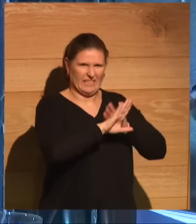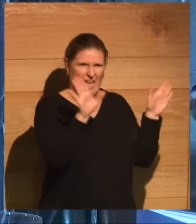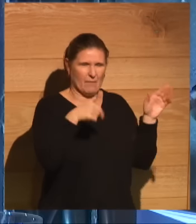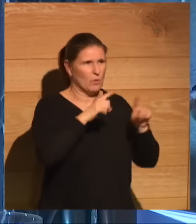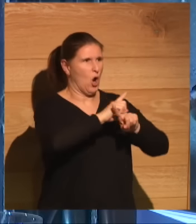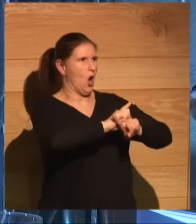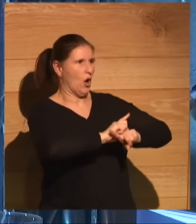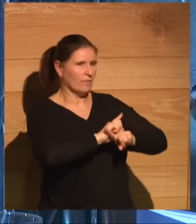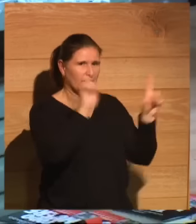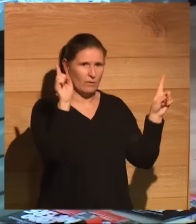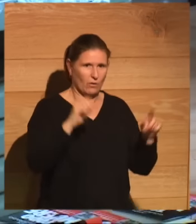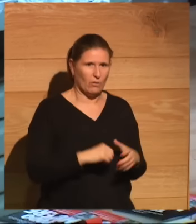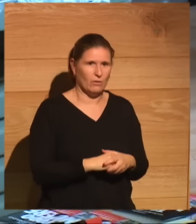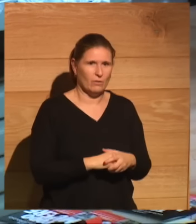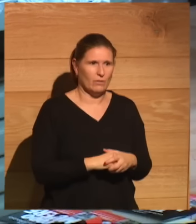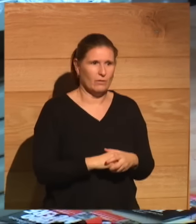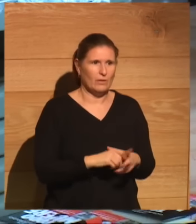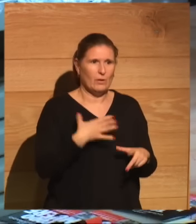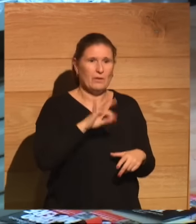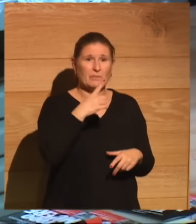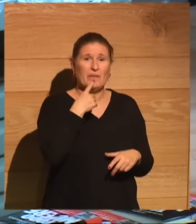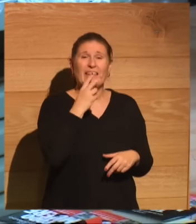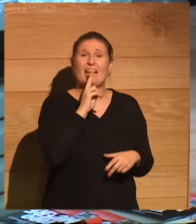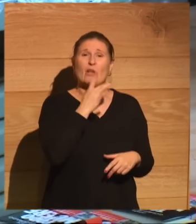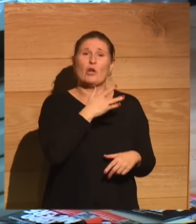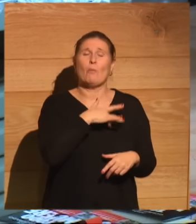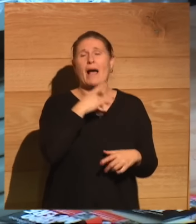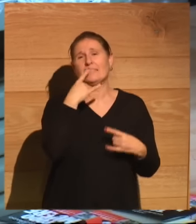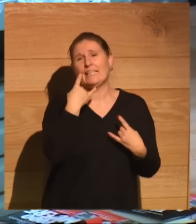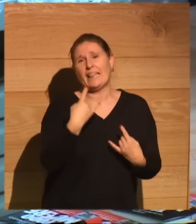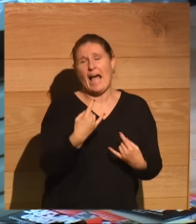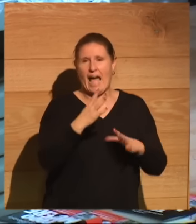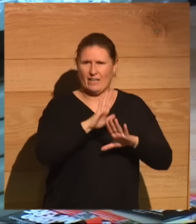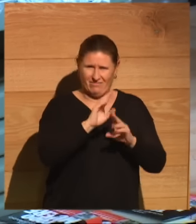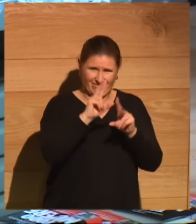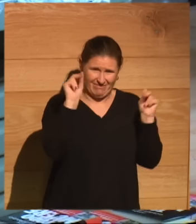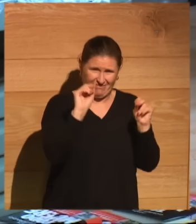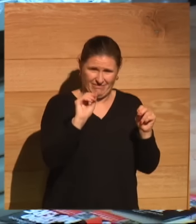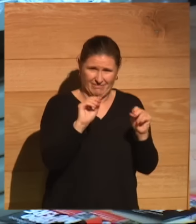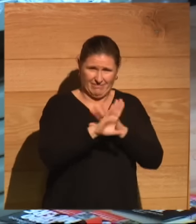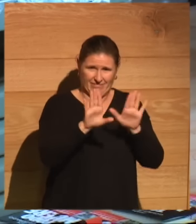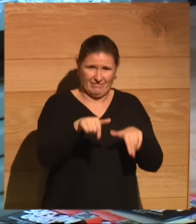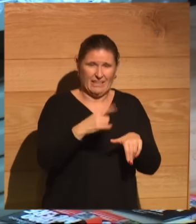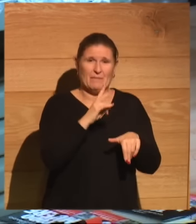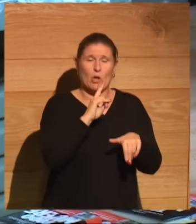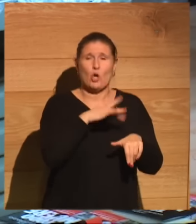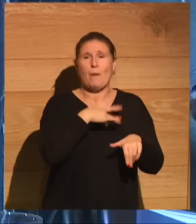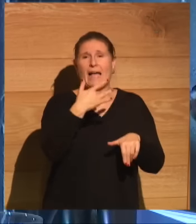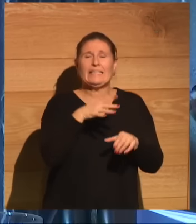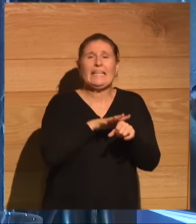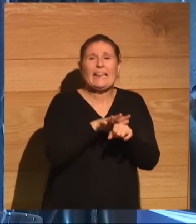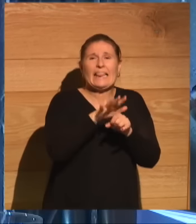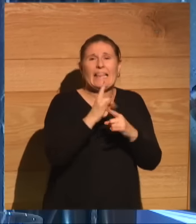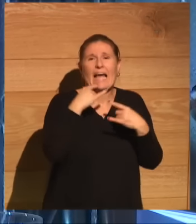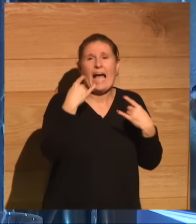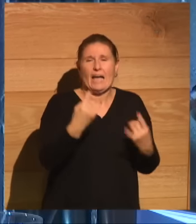ya. Podemos prohibirlo. Vale. Podemos determinar ya que no existe. Ya están. Eliminamos el verbo romantizar. Aquí, bien, él impregna